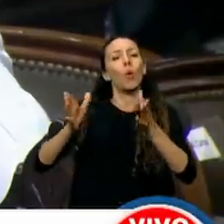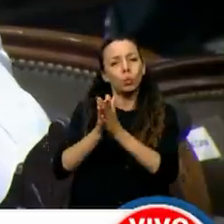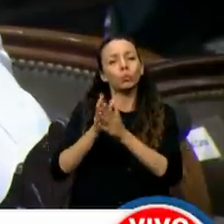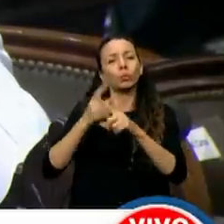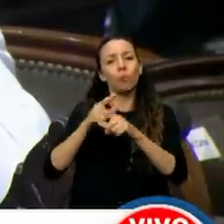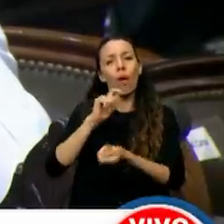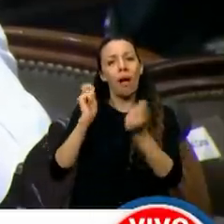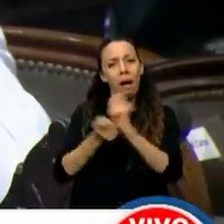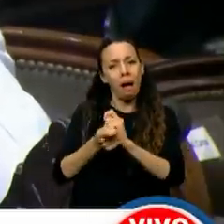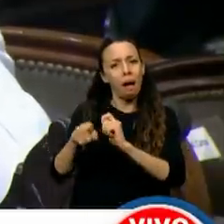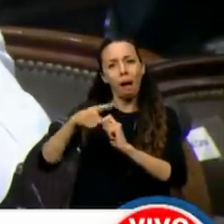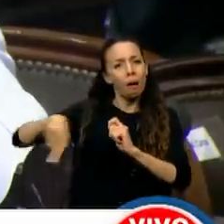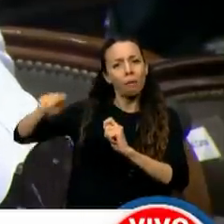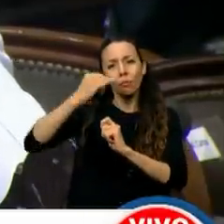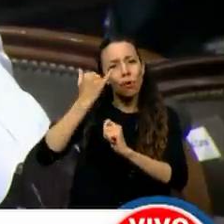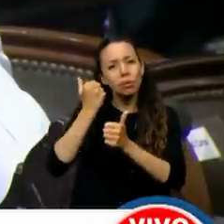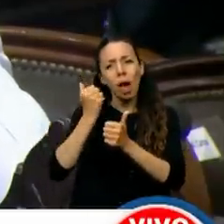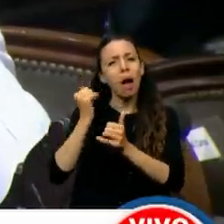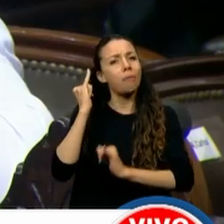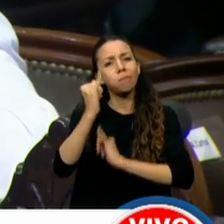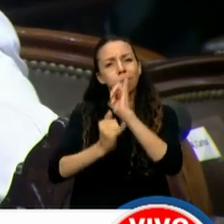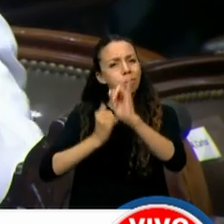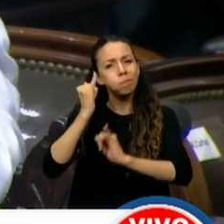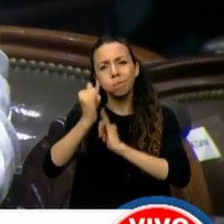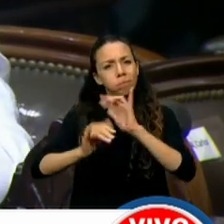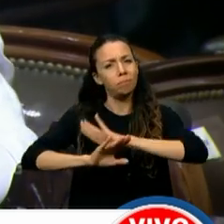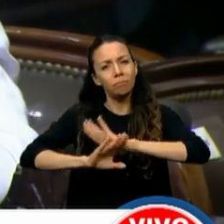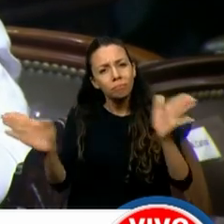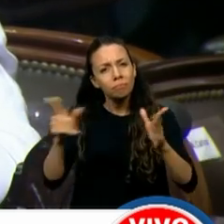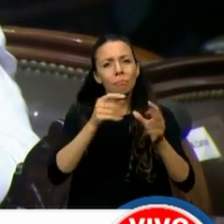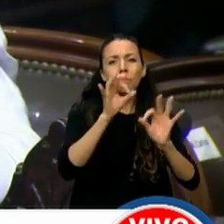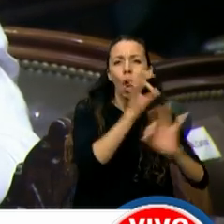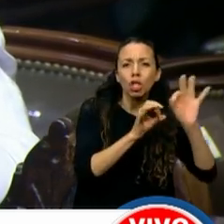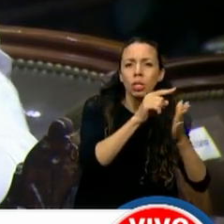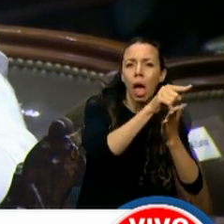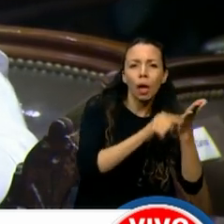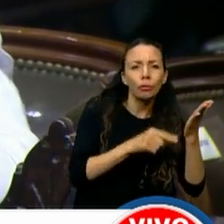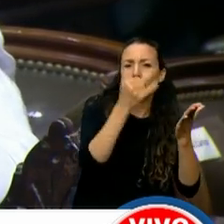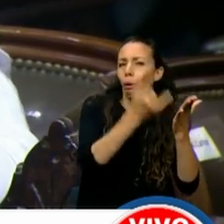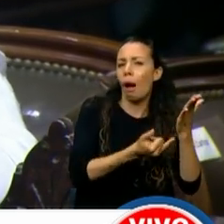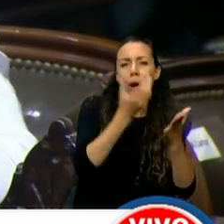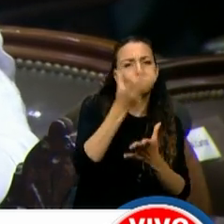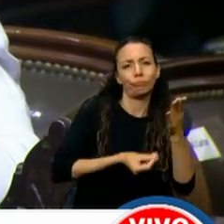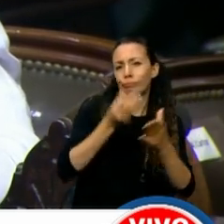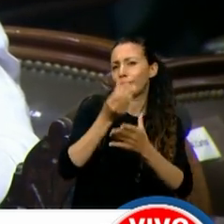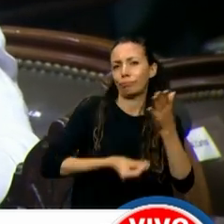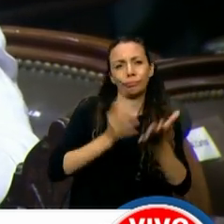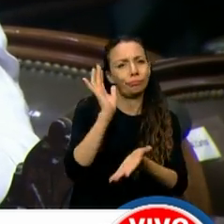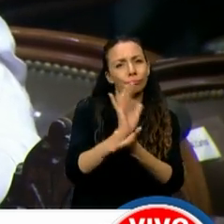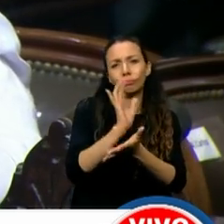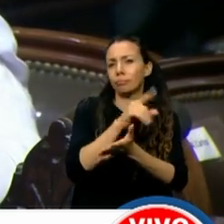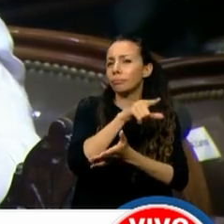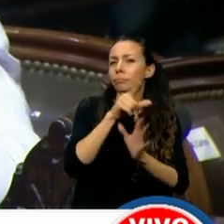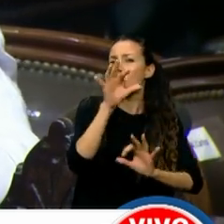han expresado las graves irregularidades que ostenta este proyecto que lamentablemente es un dibujo un dibujo que no